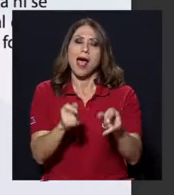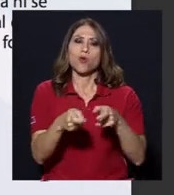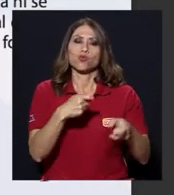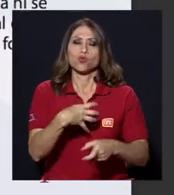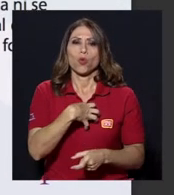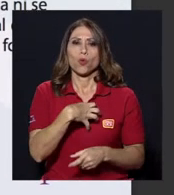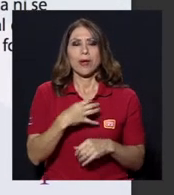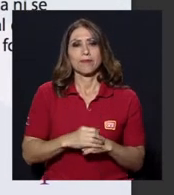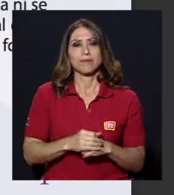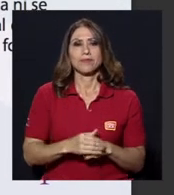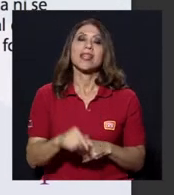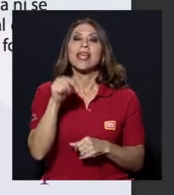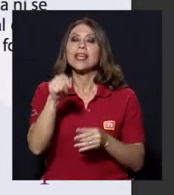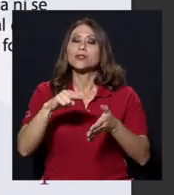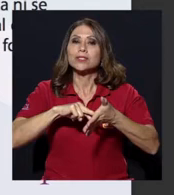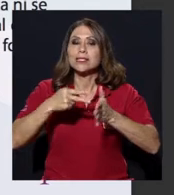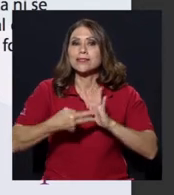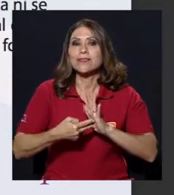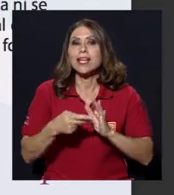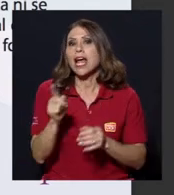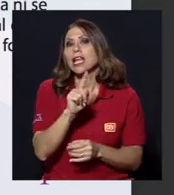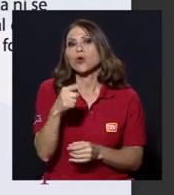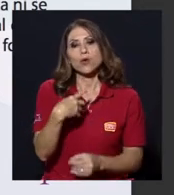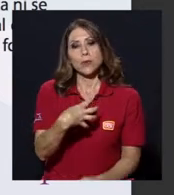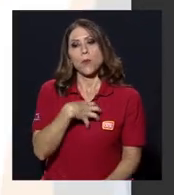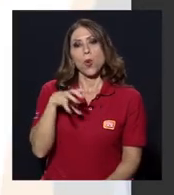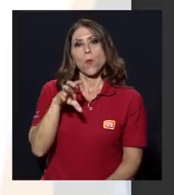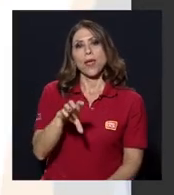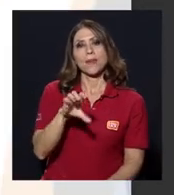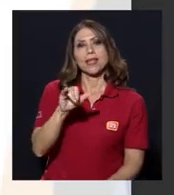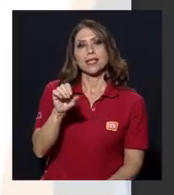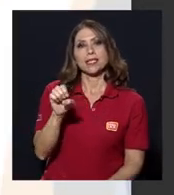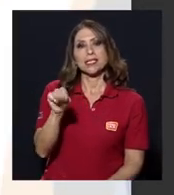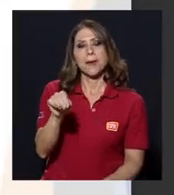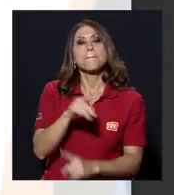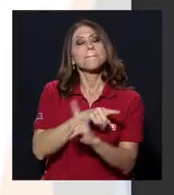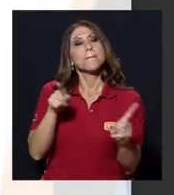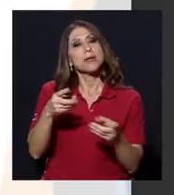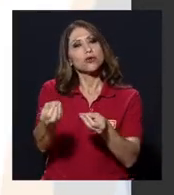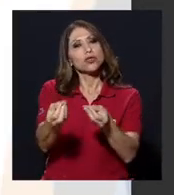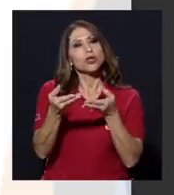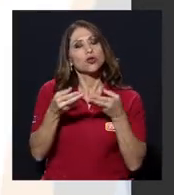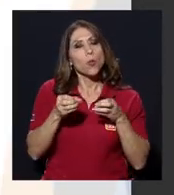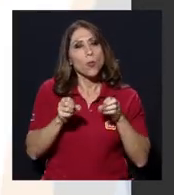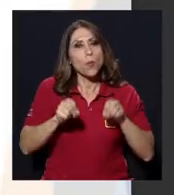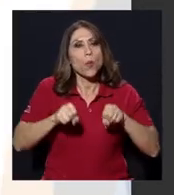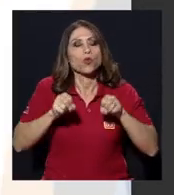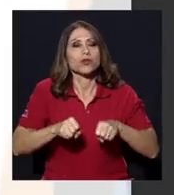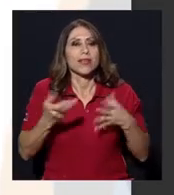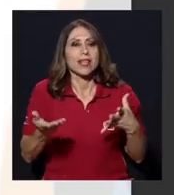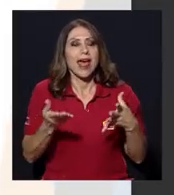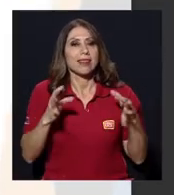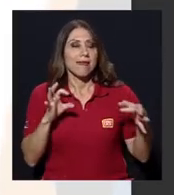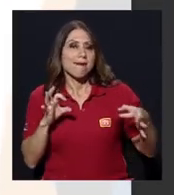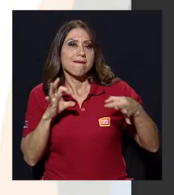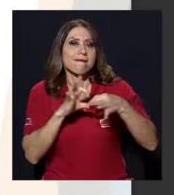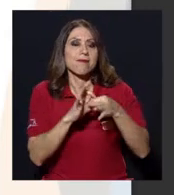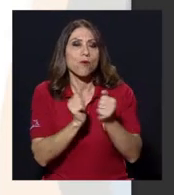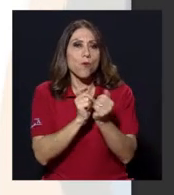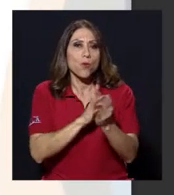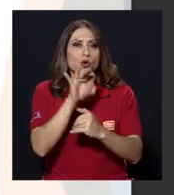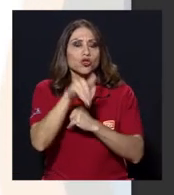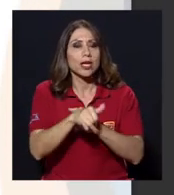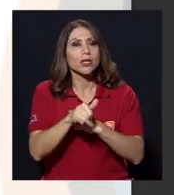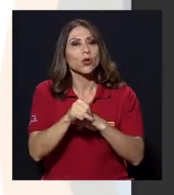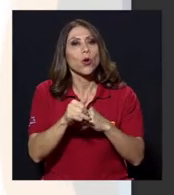no es propiamente del CIEN, pero se nos dio, digamos, la posibilidad de enmarcarlo dentro del proyecto del Observatorio de